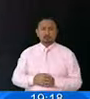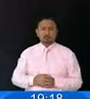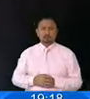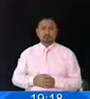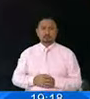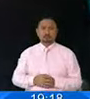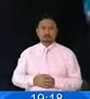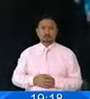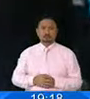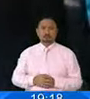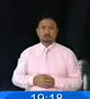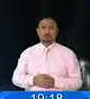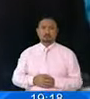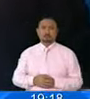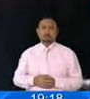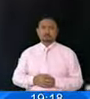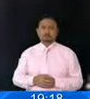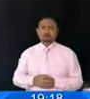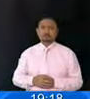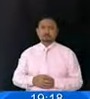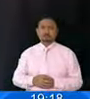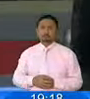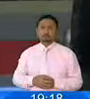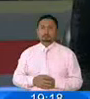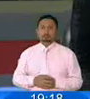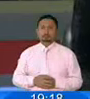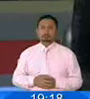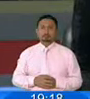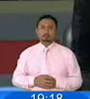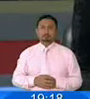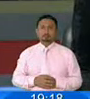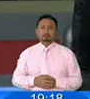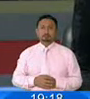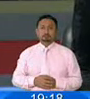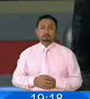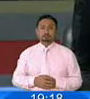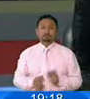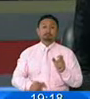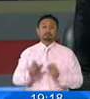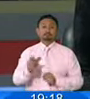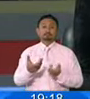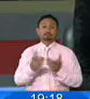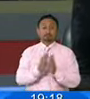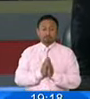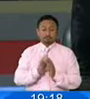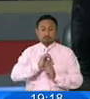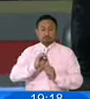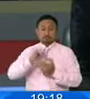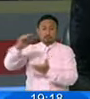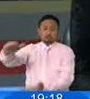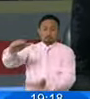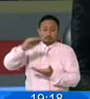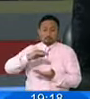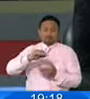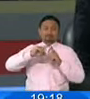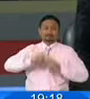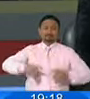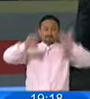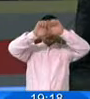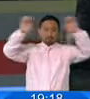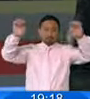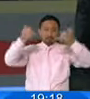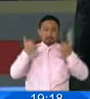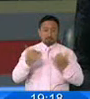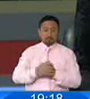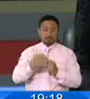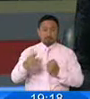caso. En Quito informó Adriana Rojas. Los usuarios que solicitan o reciben paquetes a través de los couriers empezaron